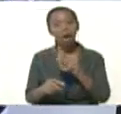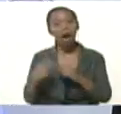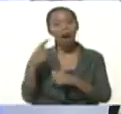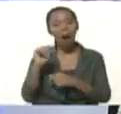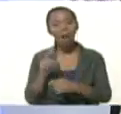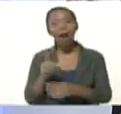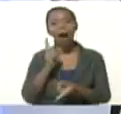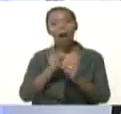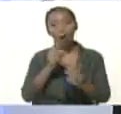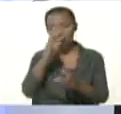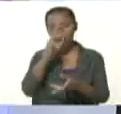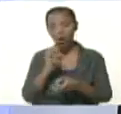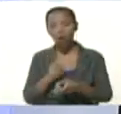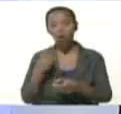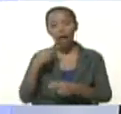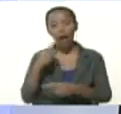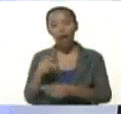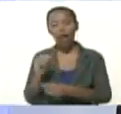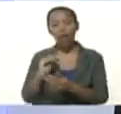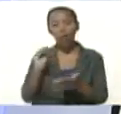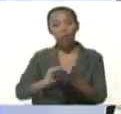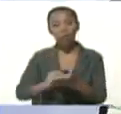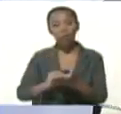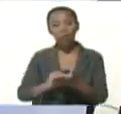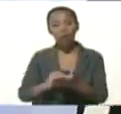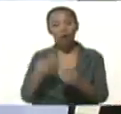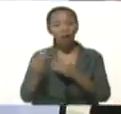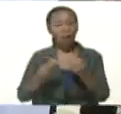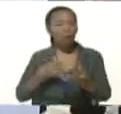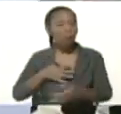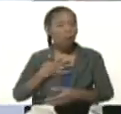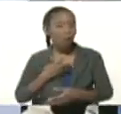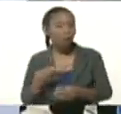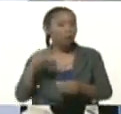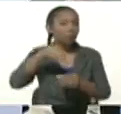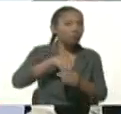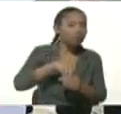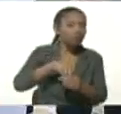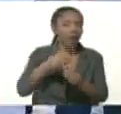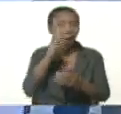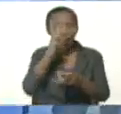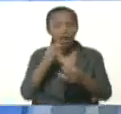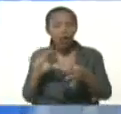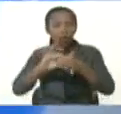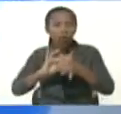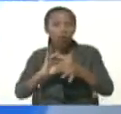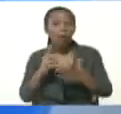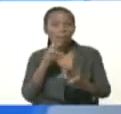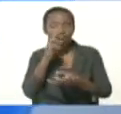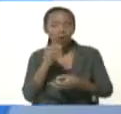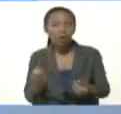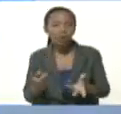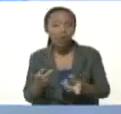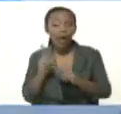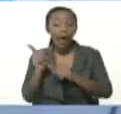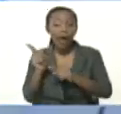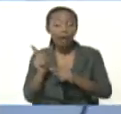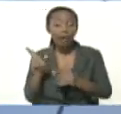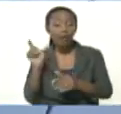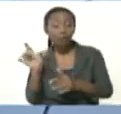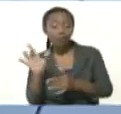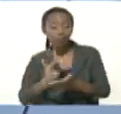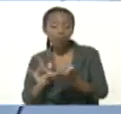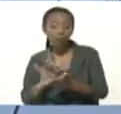las criptomonedas. ¿Cómo se puede implementar esto, Yoselit? Vamos a intercambiar aquí para explicarlo bien. Ya este cajero está en funcionamiento en algunos